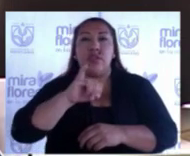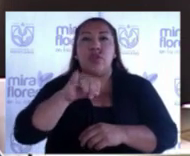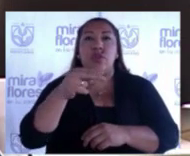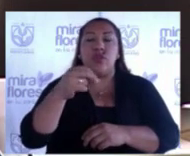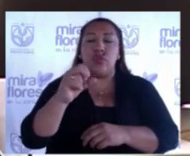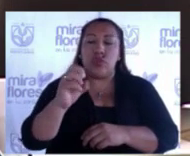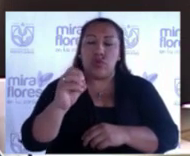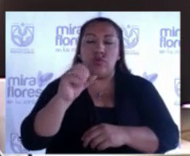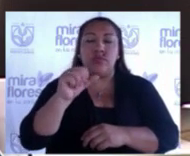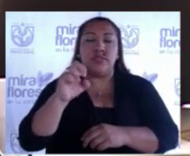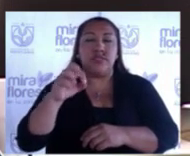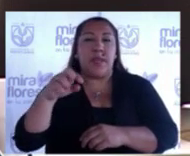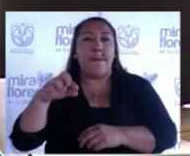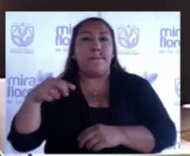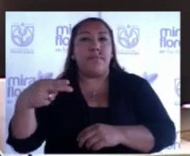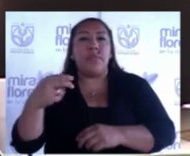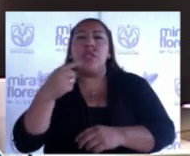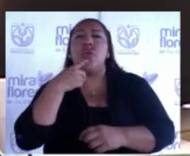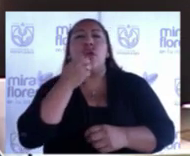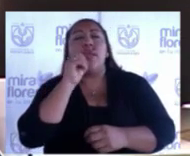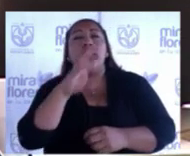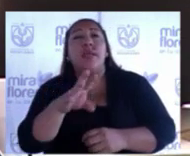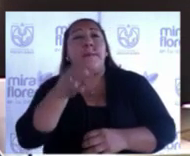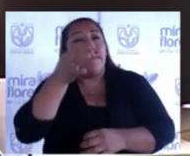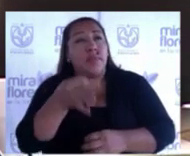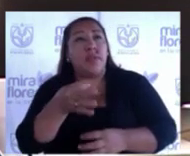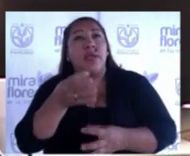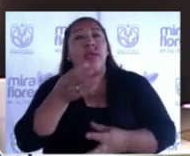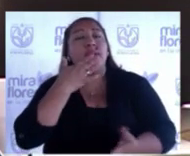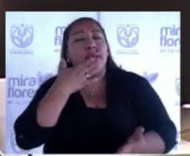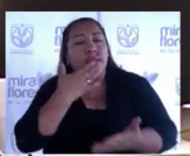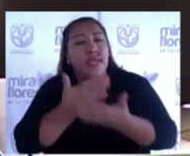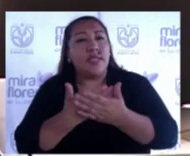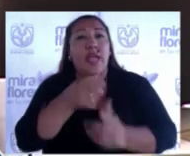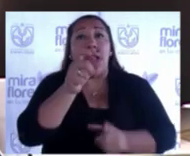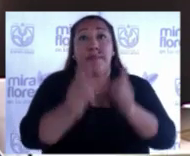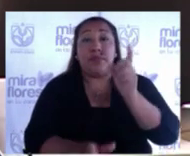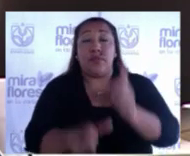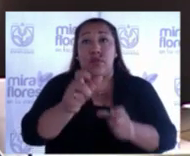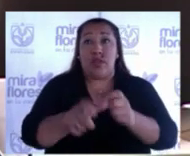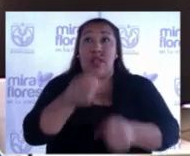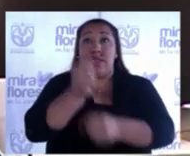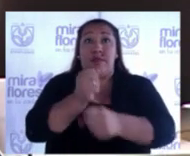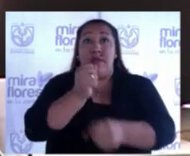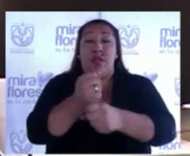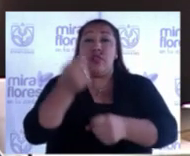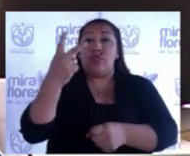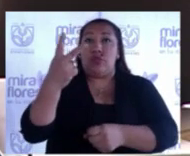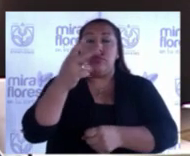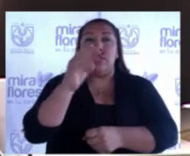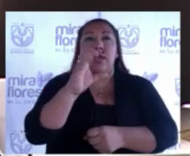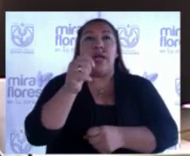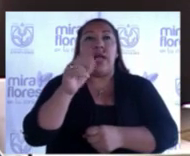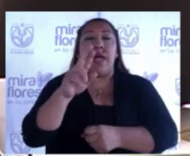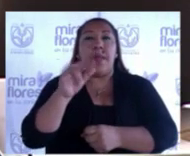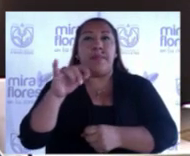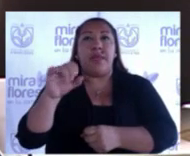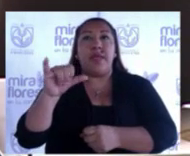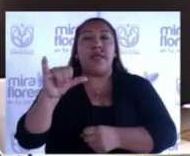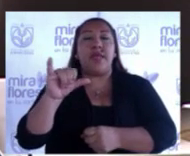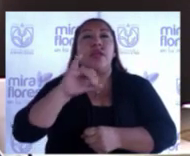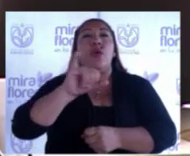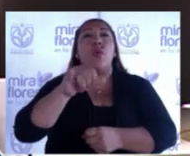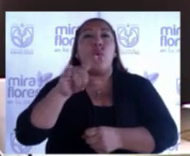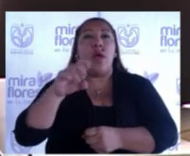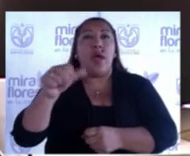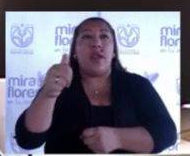hacer mención de la buena labor y coordinación de las trabajadoras sociales Carmen Velázquez y Juana Ruiz, de la Gerencia de Desarrollo Humano